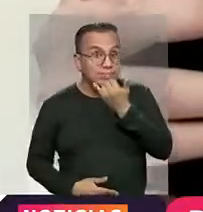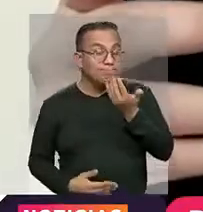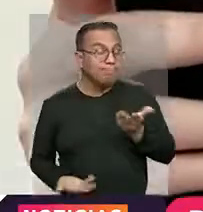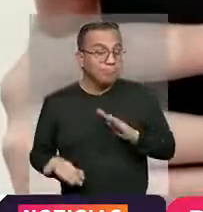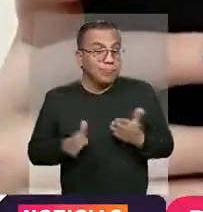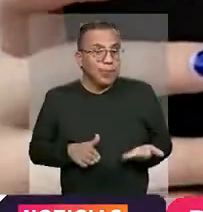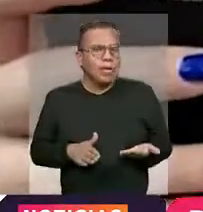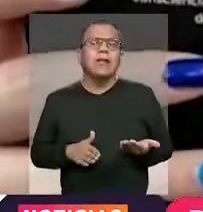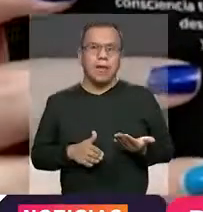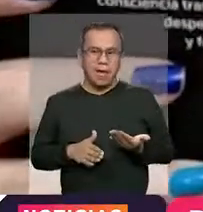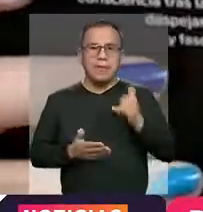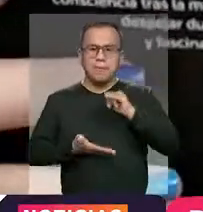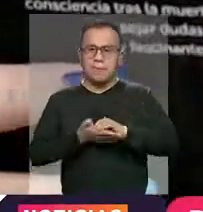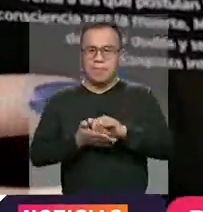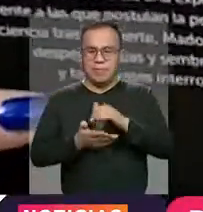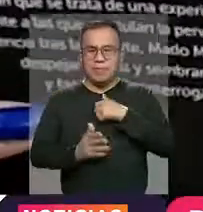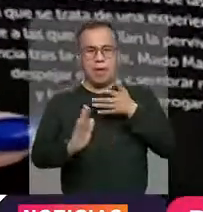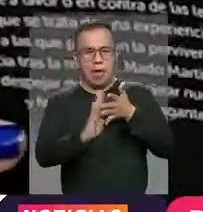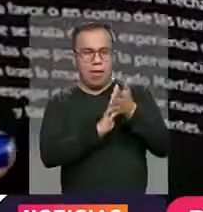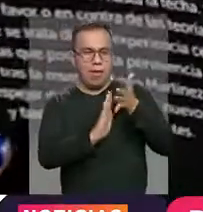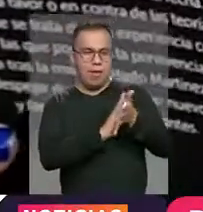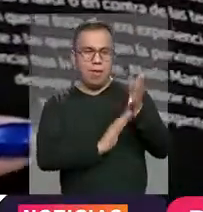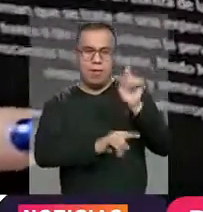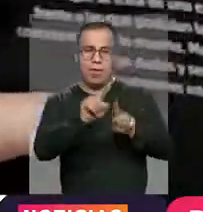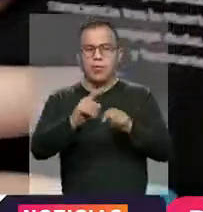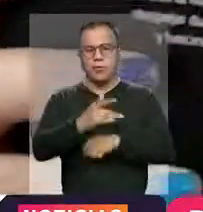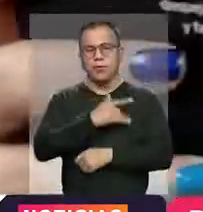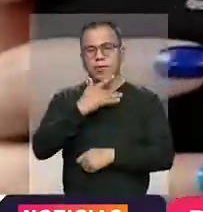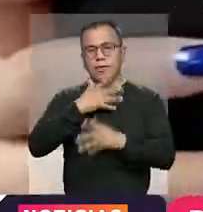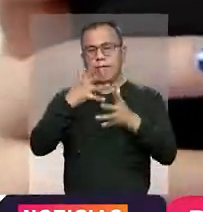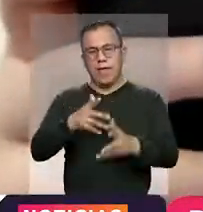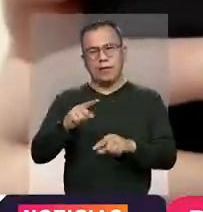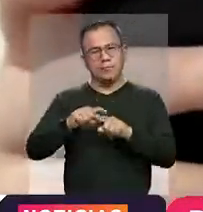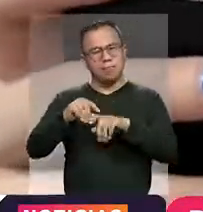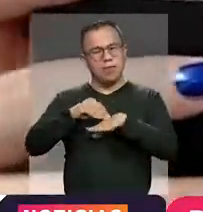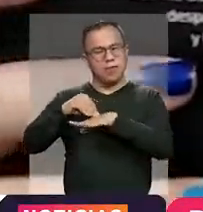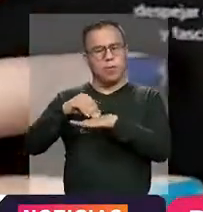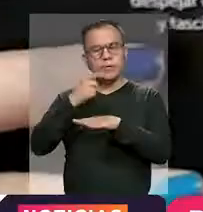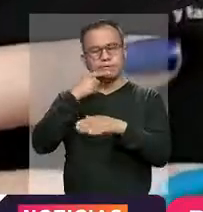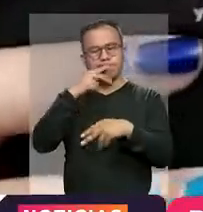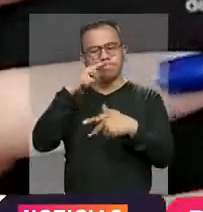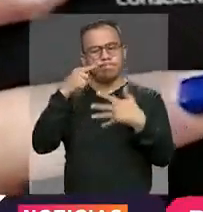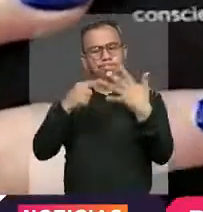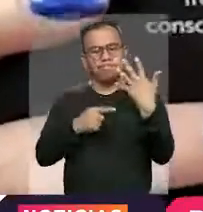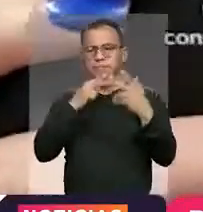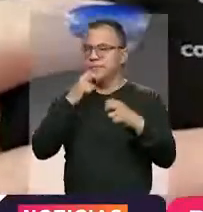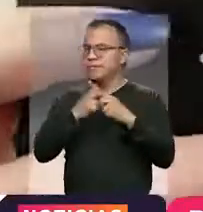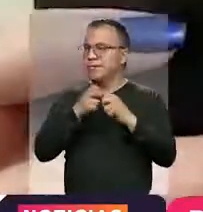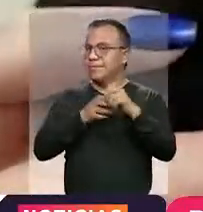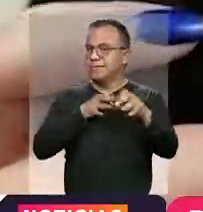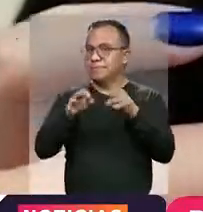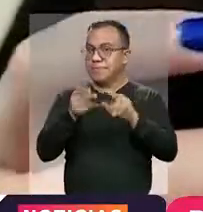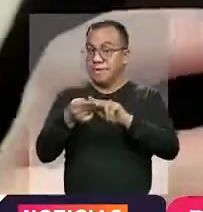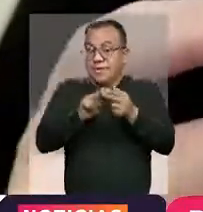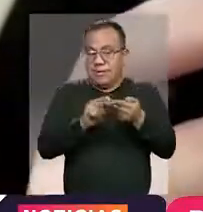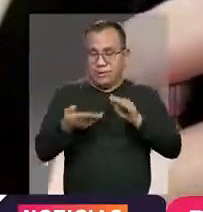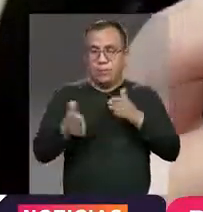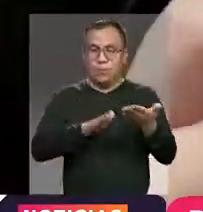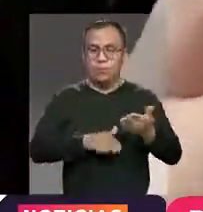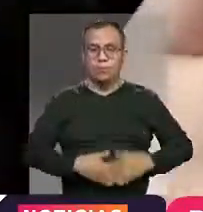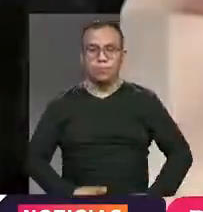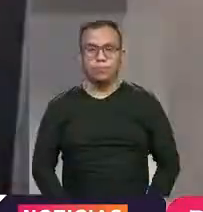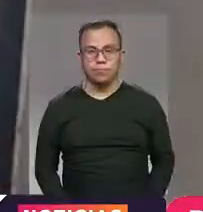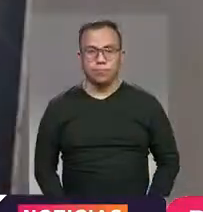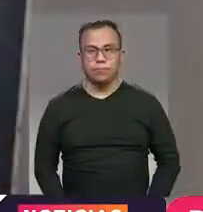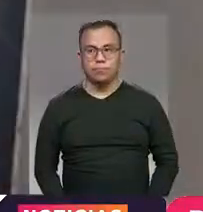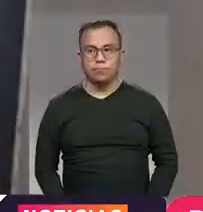publicación busca, desde su visión informada, hallarle sentido a los fenómenos que parecen difíciles de explicar y su relación con la muerte.